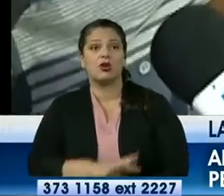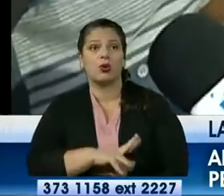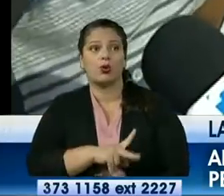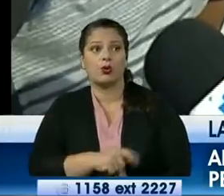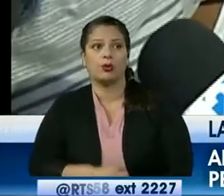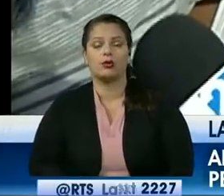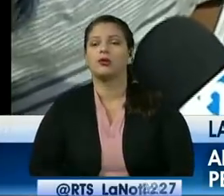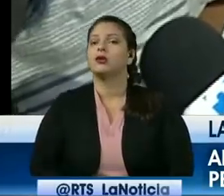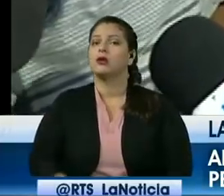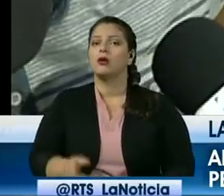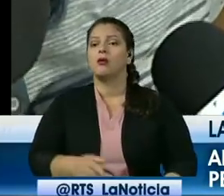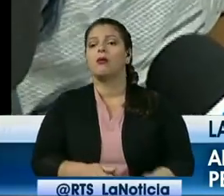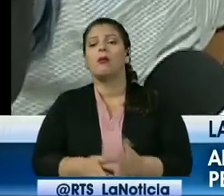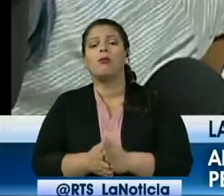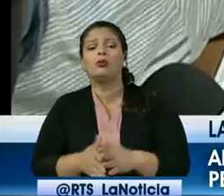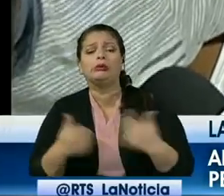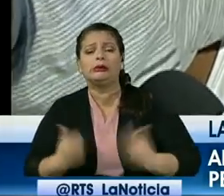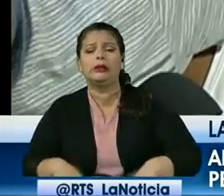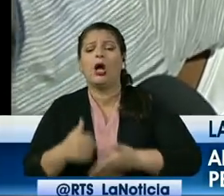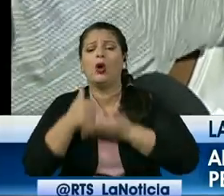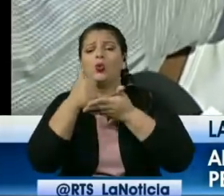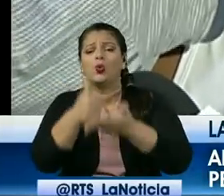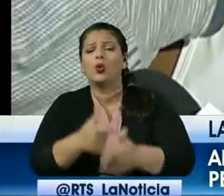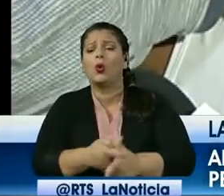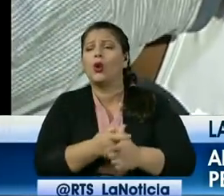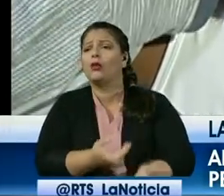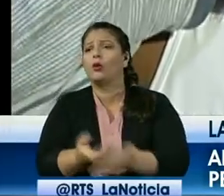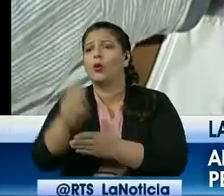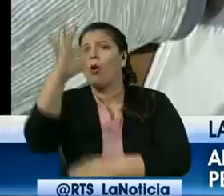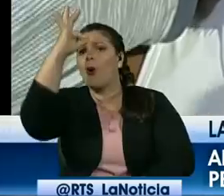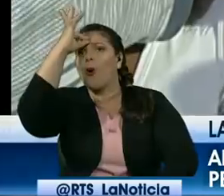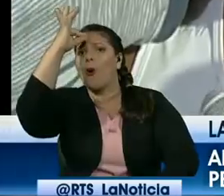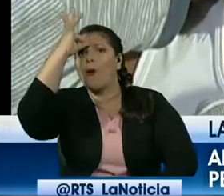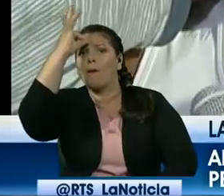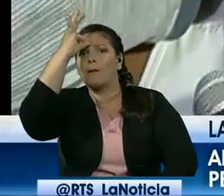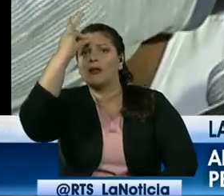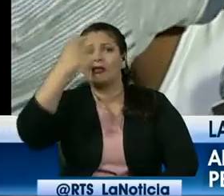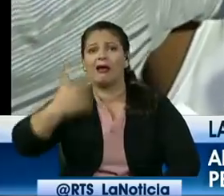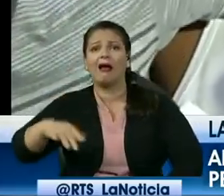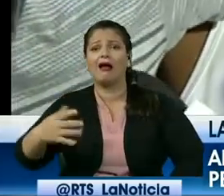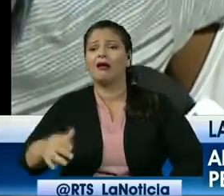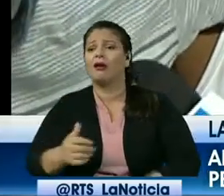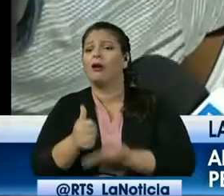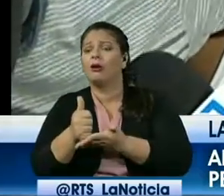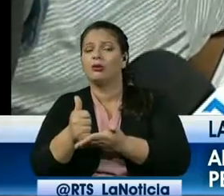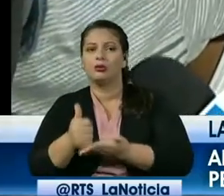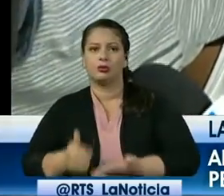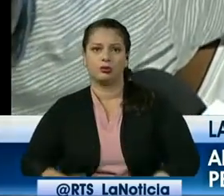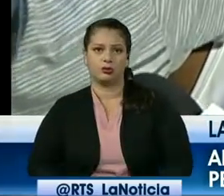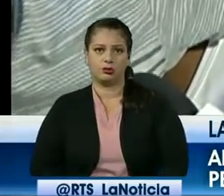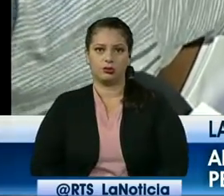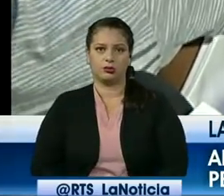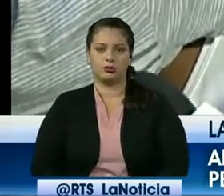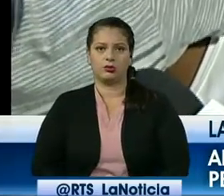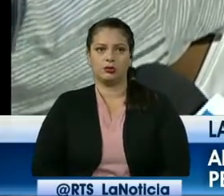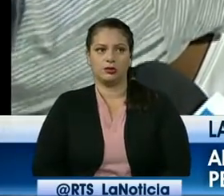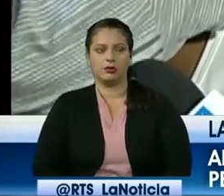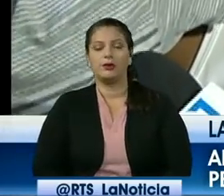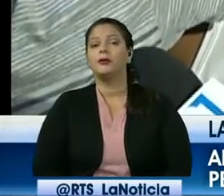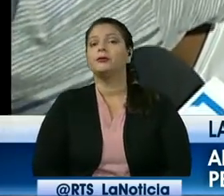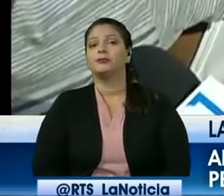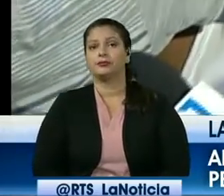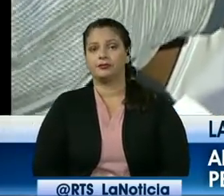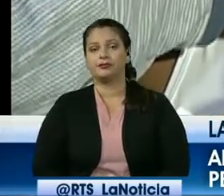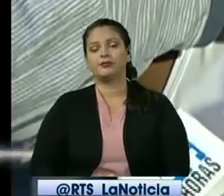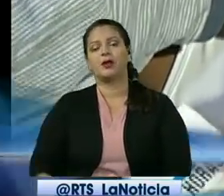aquí para presentar la denuncia por lo que es la pérdida de documentos. Me dicen que tienen que hacerle